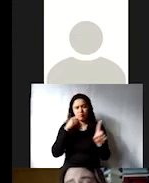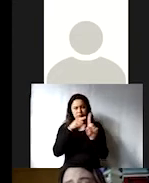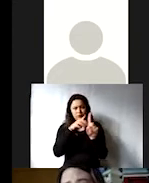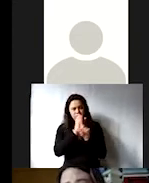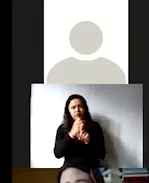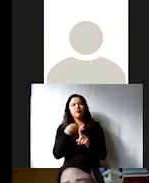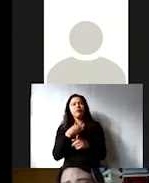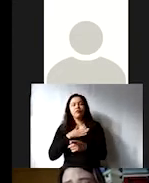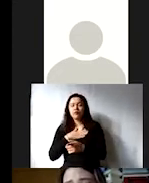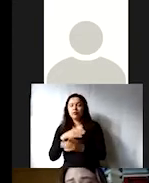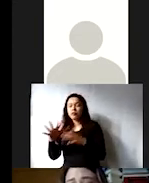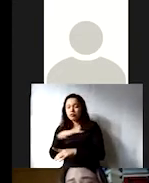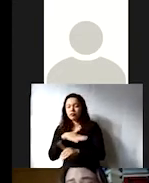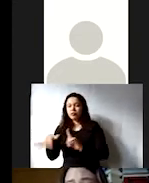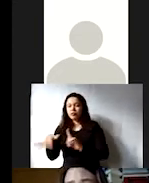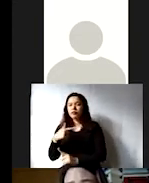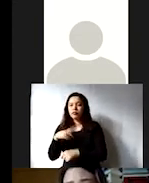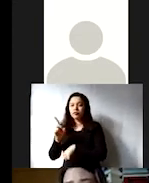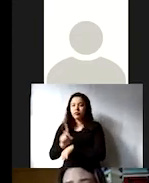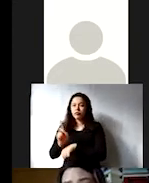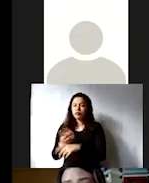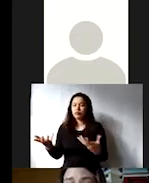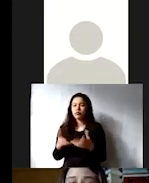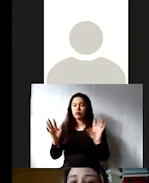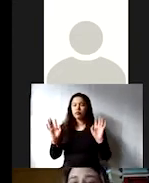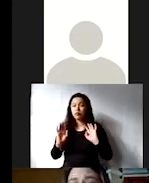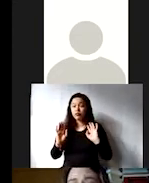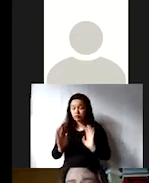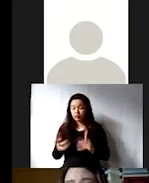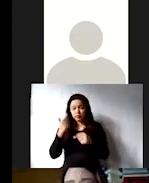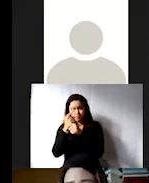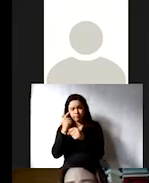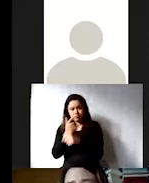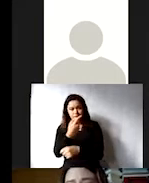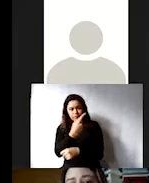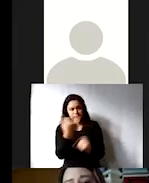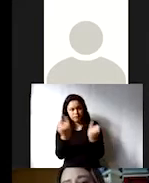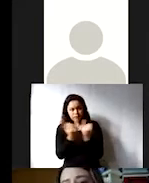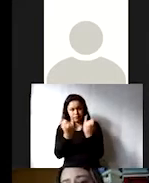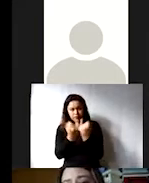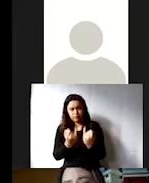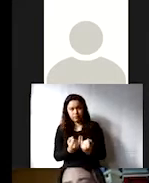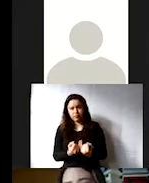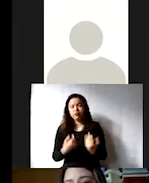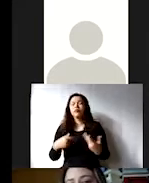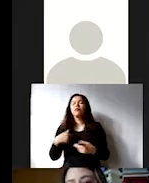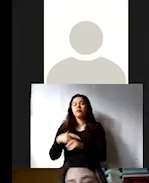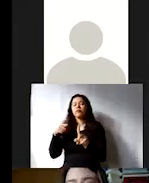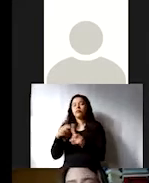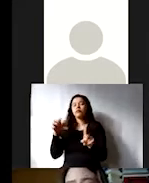realidad institucional y a lo que hago cada día. Y una vez que hago esa identificación, es plantearme